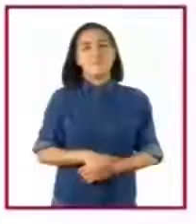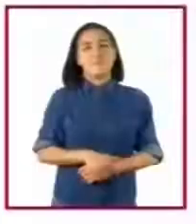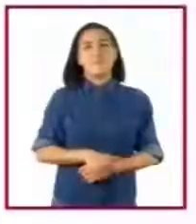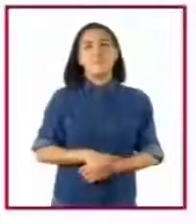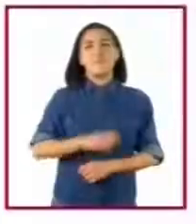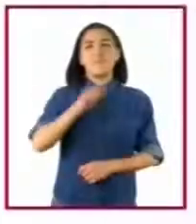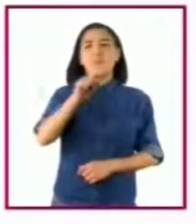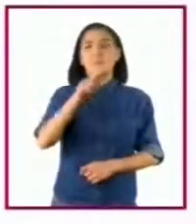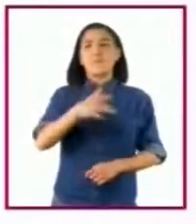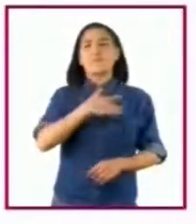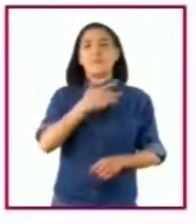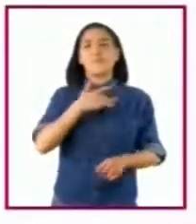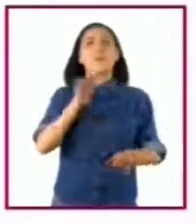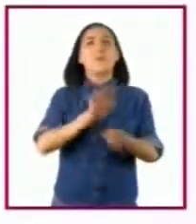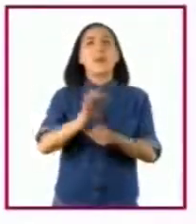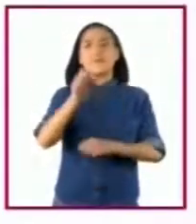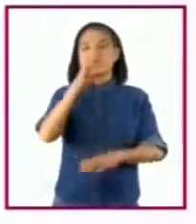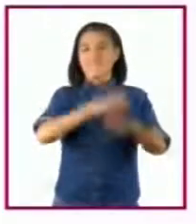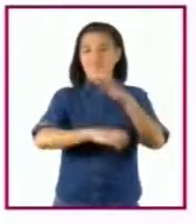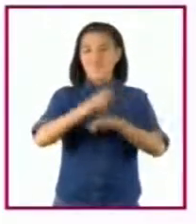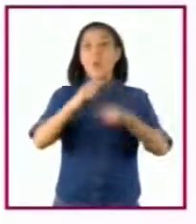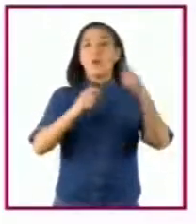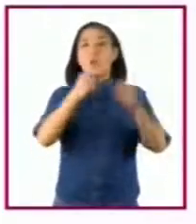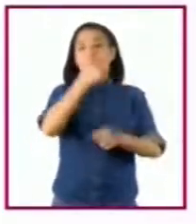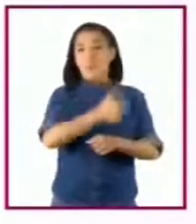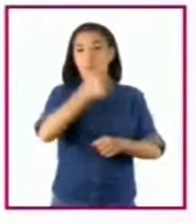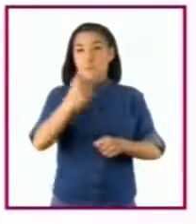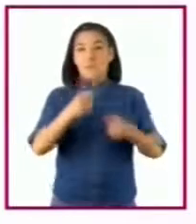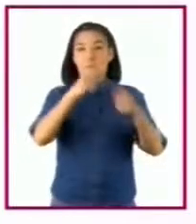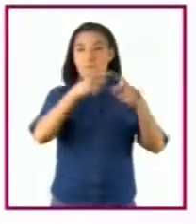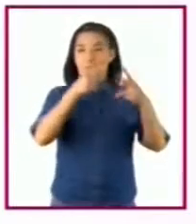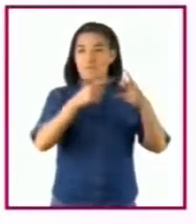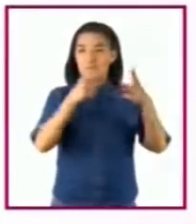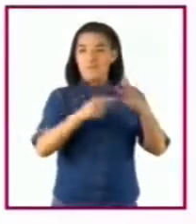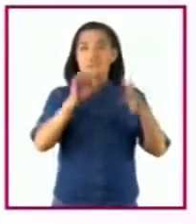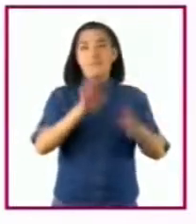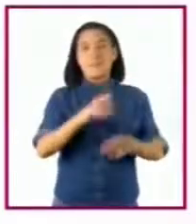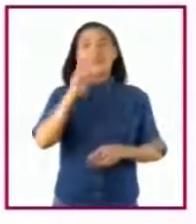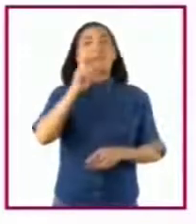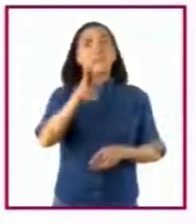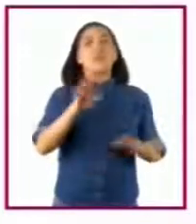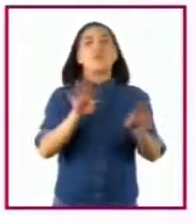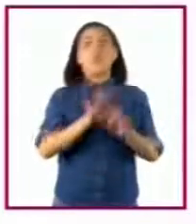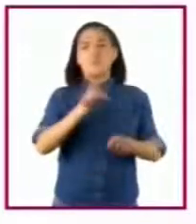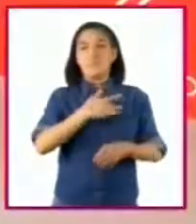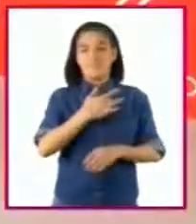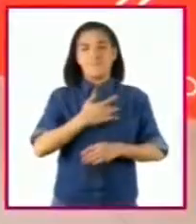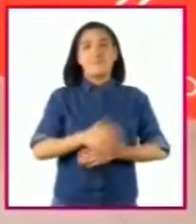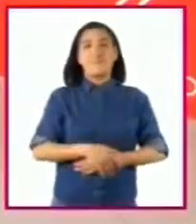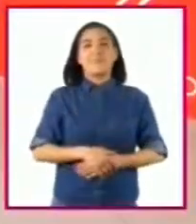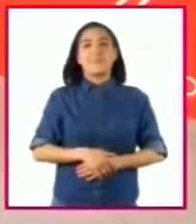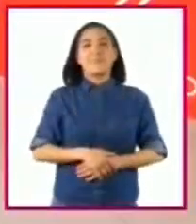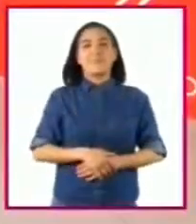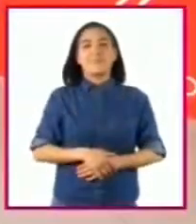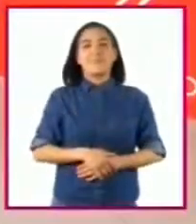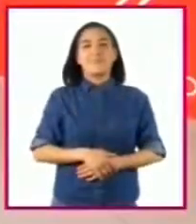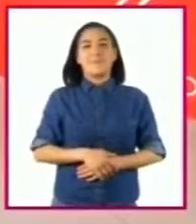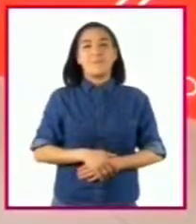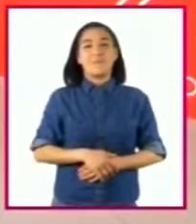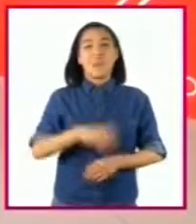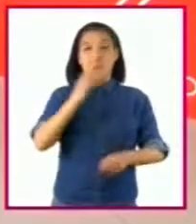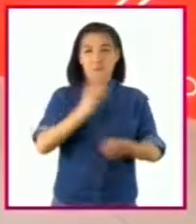Identifiquemos los elementos mencionados, uno por uno, en el ejercicio que acabamos de escuchar. Adelante, maestra. Lo